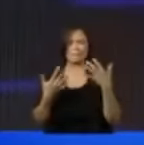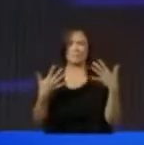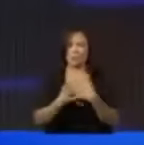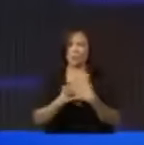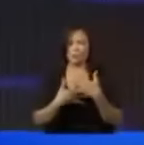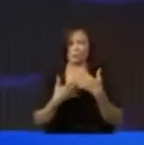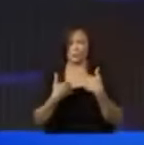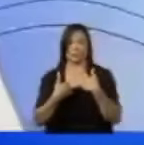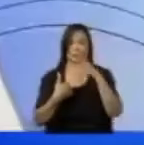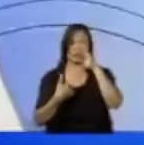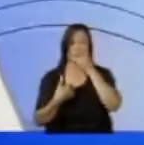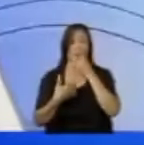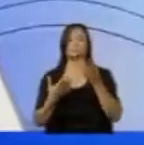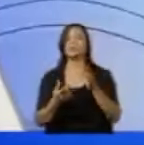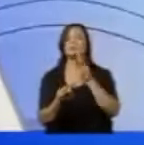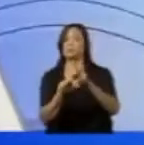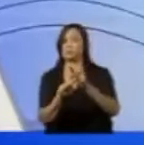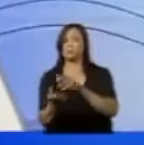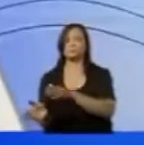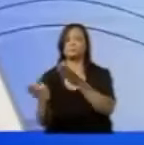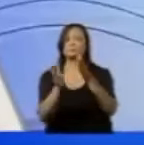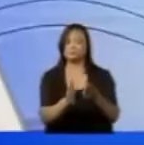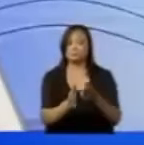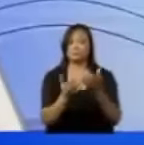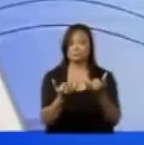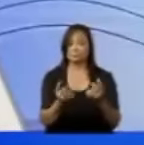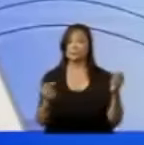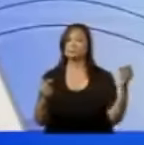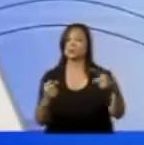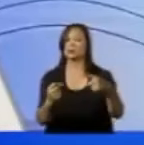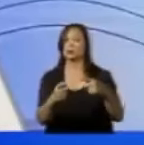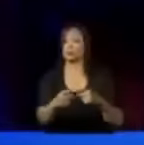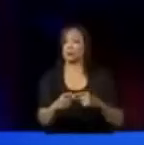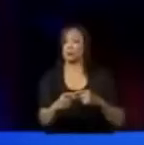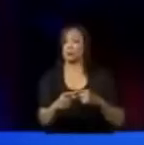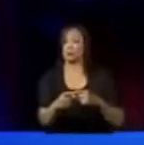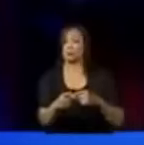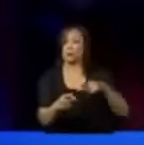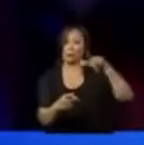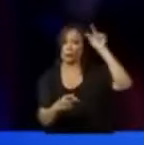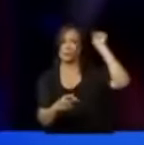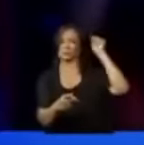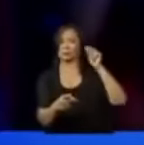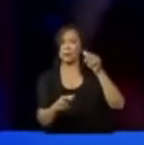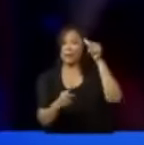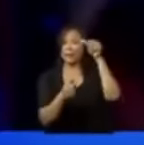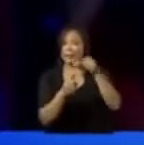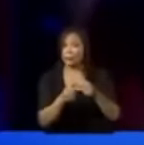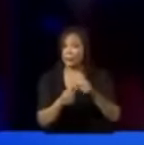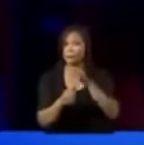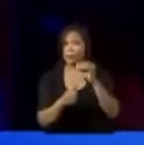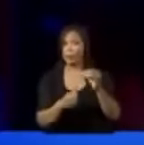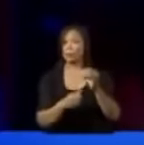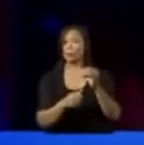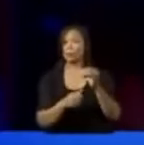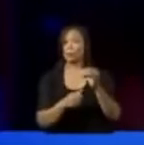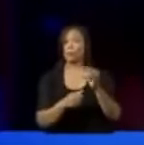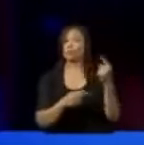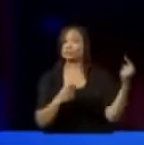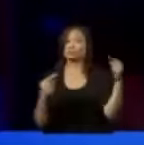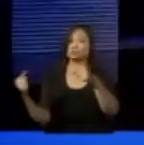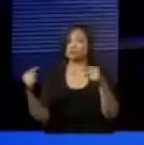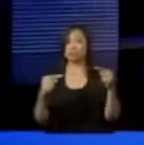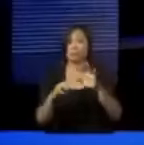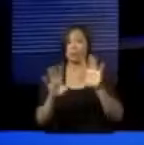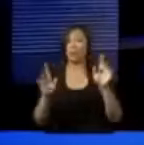tiene el pueblo dominicano. Perfecto. Tiene el derecho a réplica el candidato Abinader. Le recuerdo que hay un solo derecho